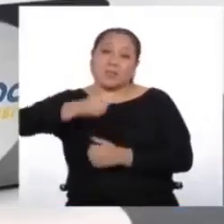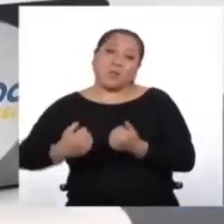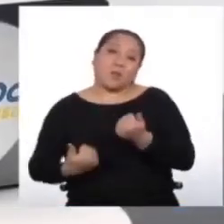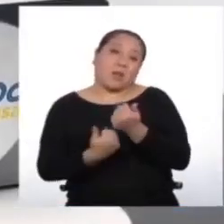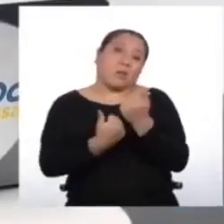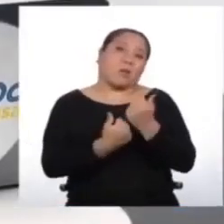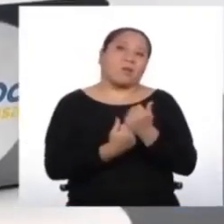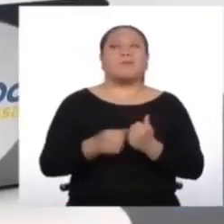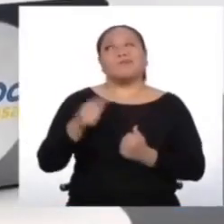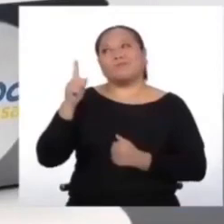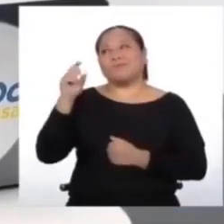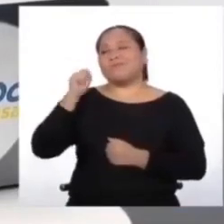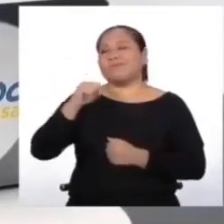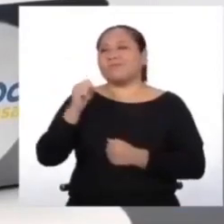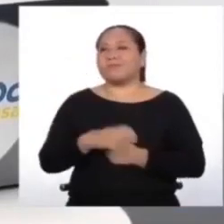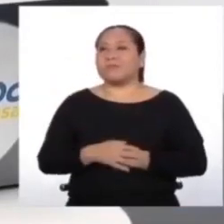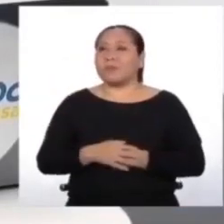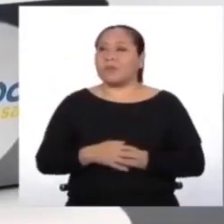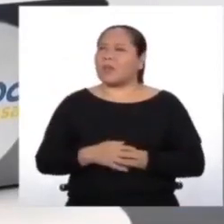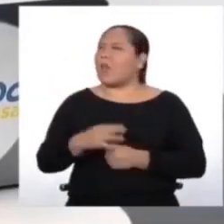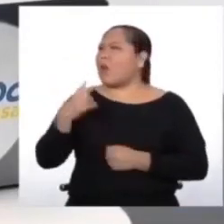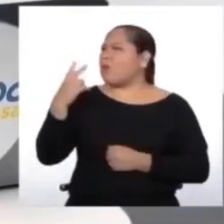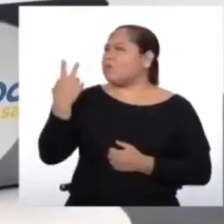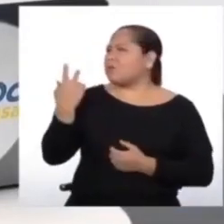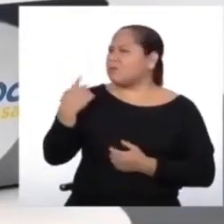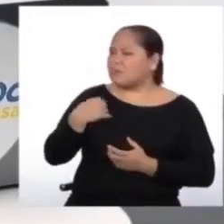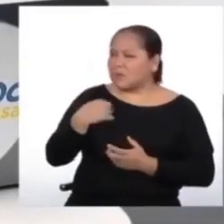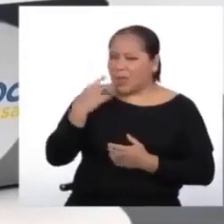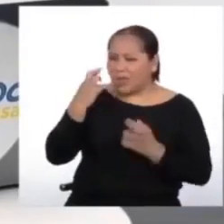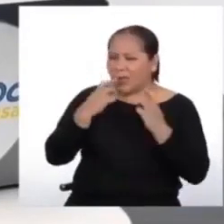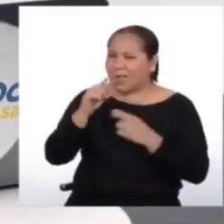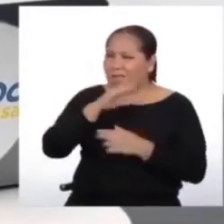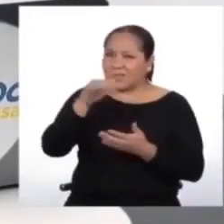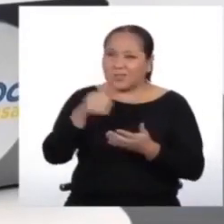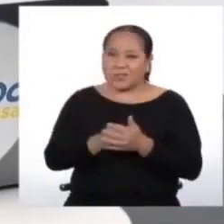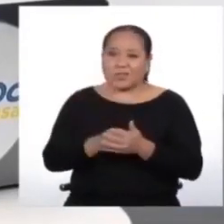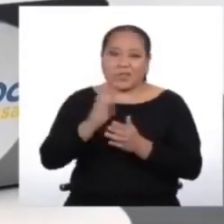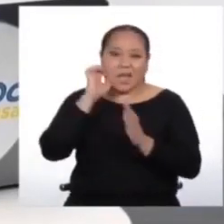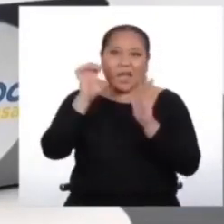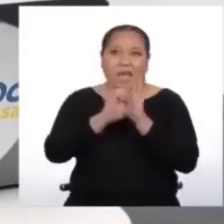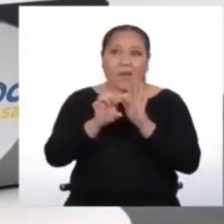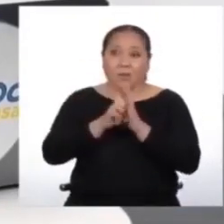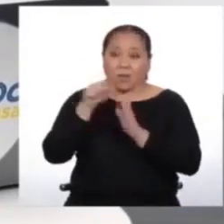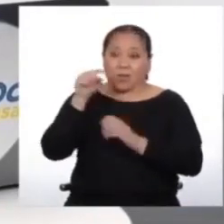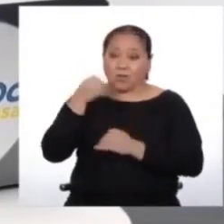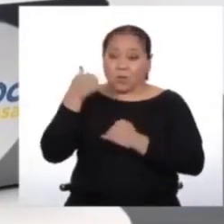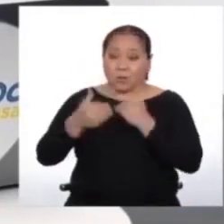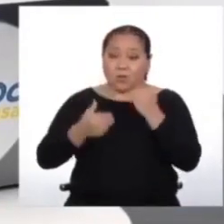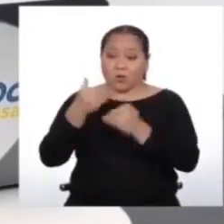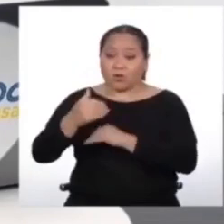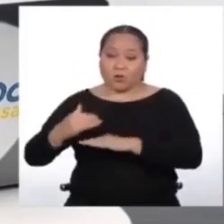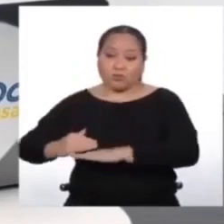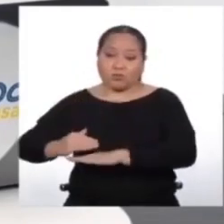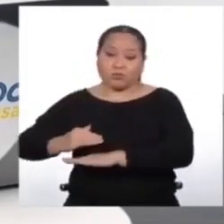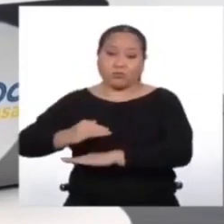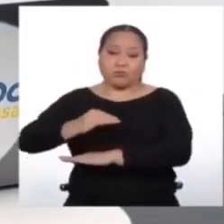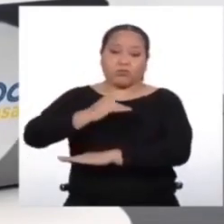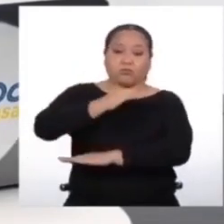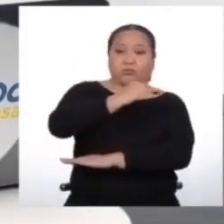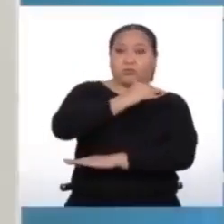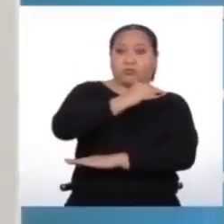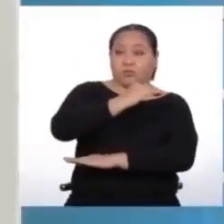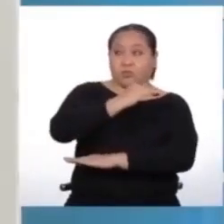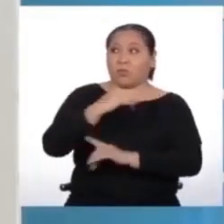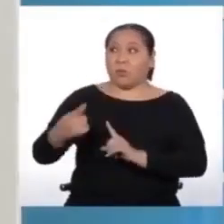Claro, esa es. Profe, me da curiosidad también que todos los ejemplos que hemos visto hoy son progresiones ascendentes, o sea, el valor de los